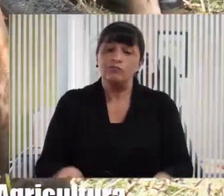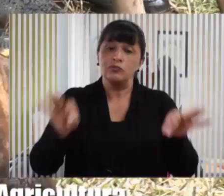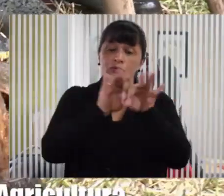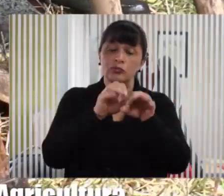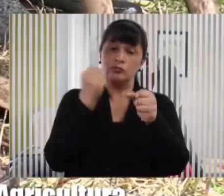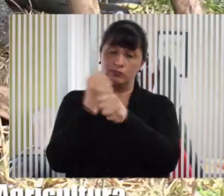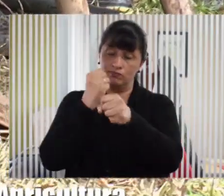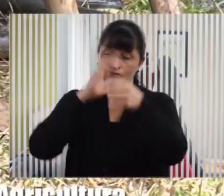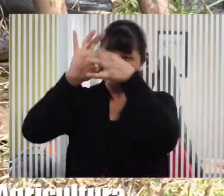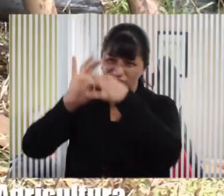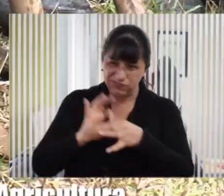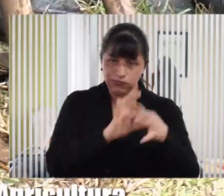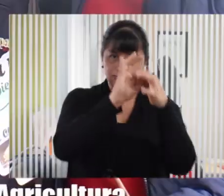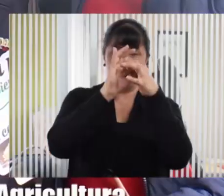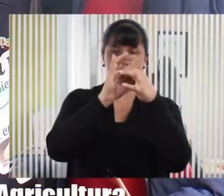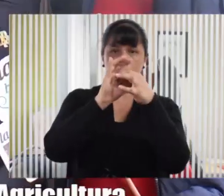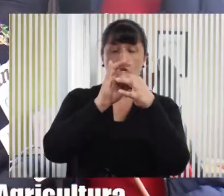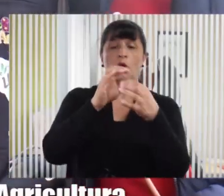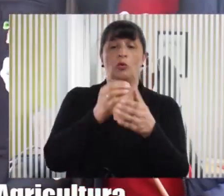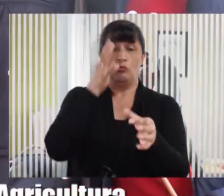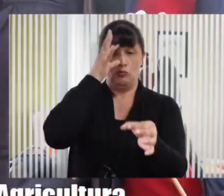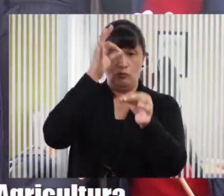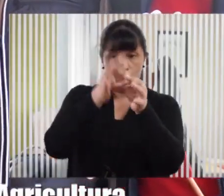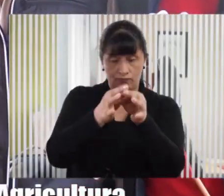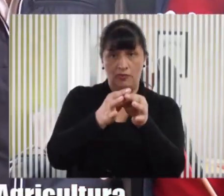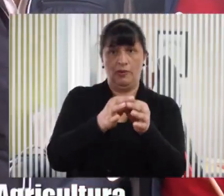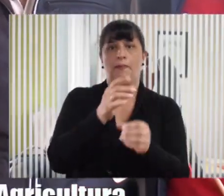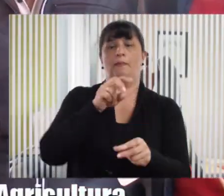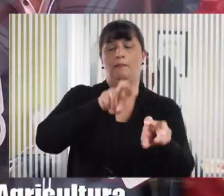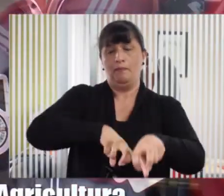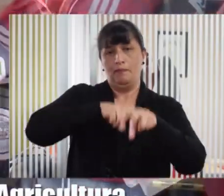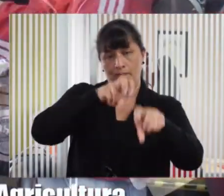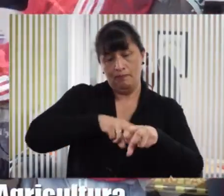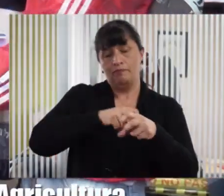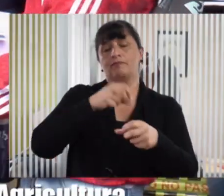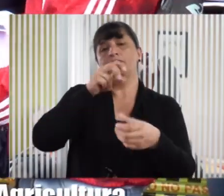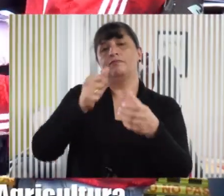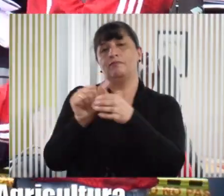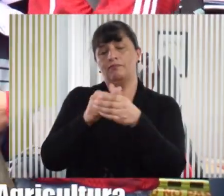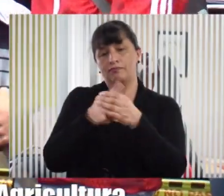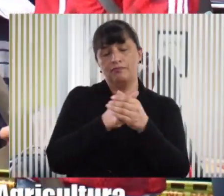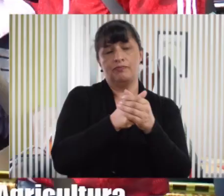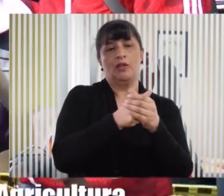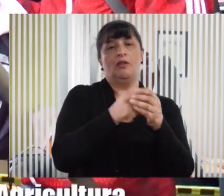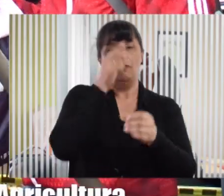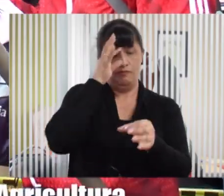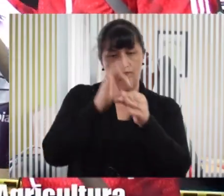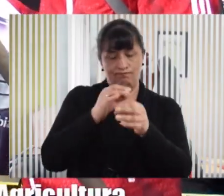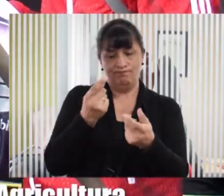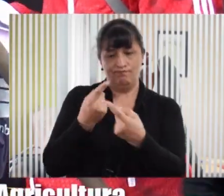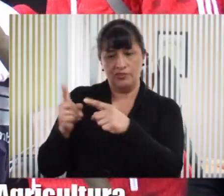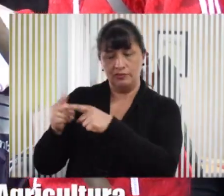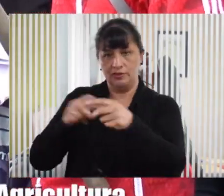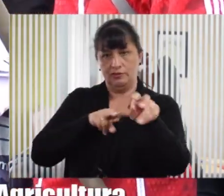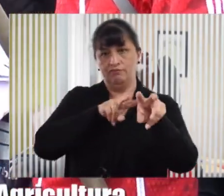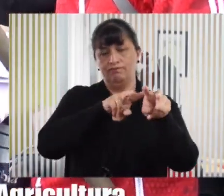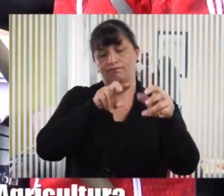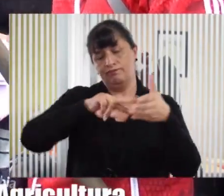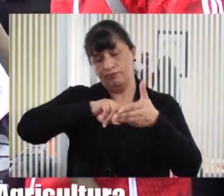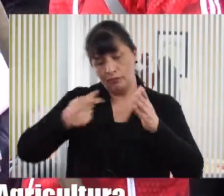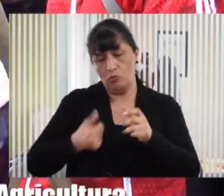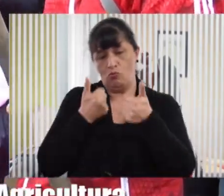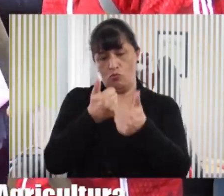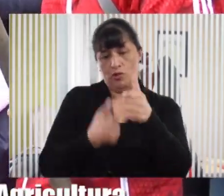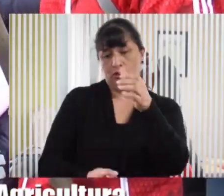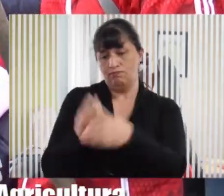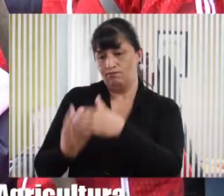trabajo articulado que se realiza con Fedepapa y Asopapa, así como los adelantos en materia de transferencia de nuevas tecnologías y buenas prácticas